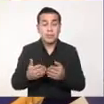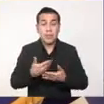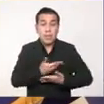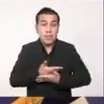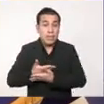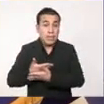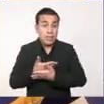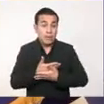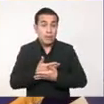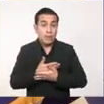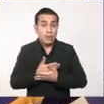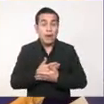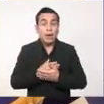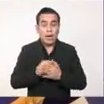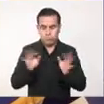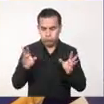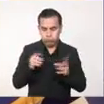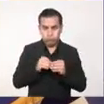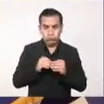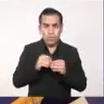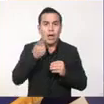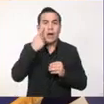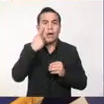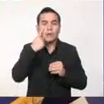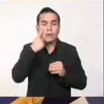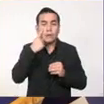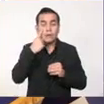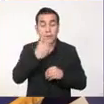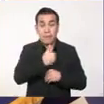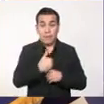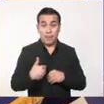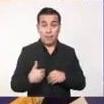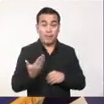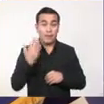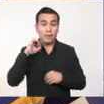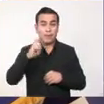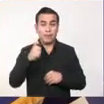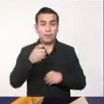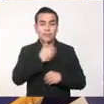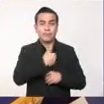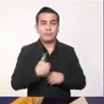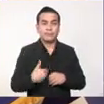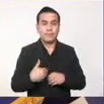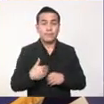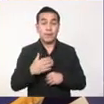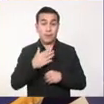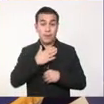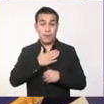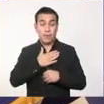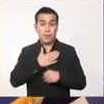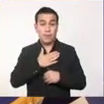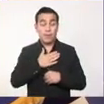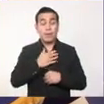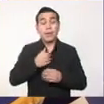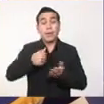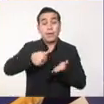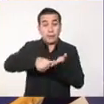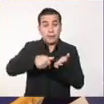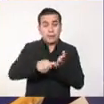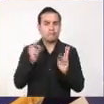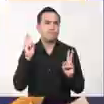fue concejal el hijo del presidente, del expresidente, fue concejal cuando yo era alcalde de San